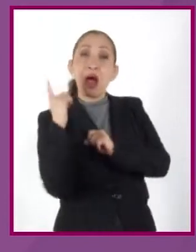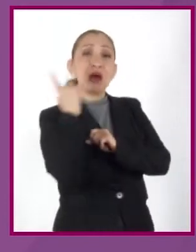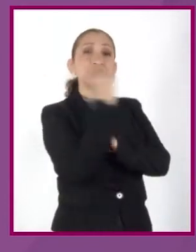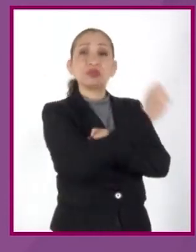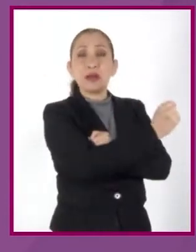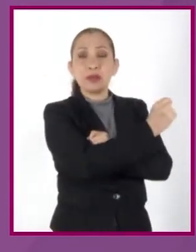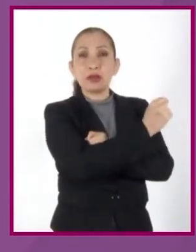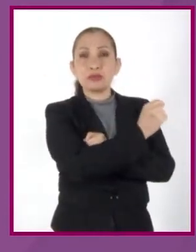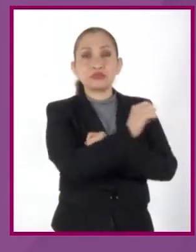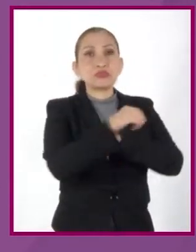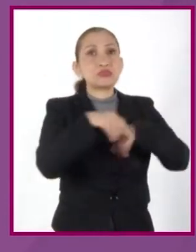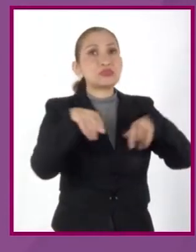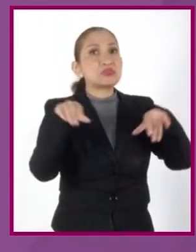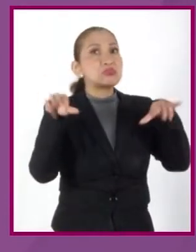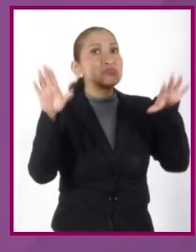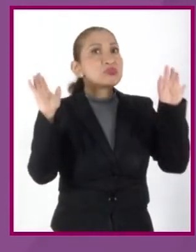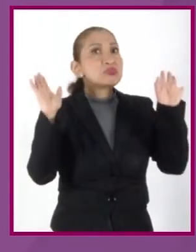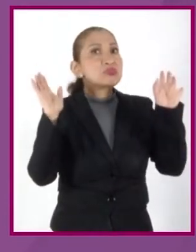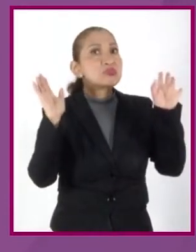Sheparin.